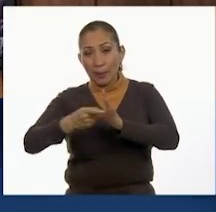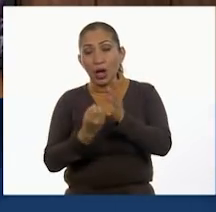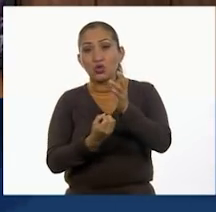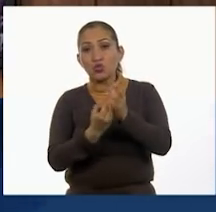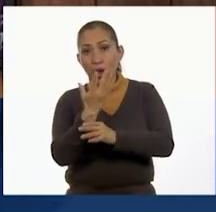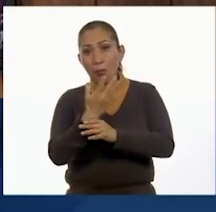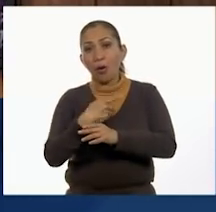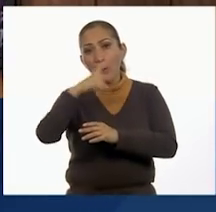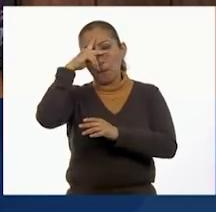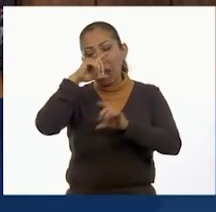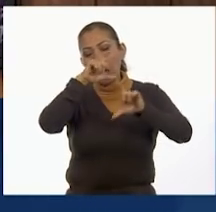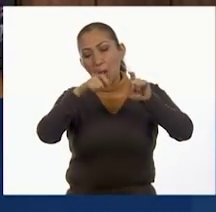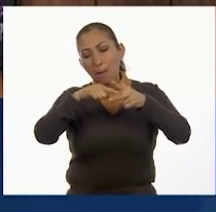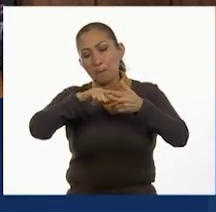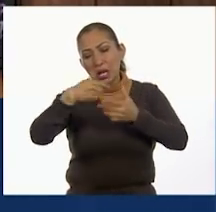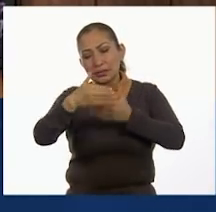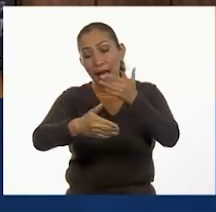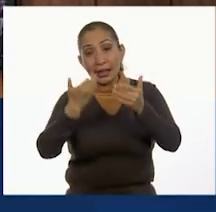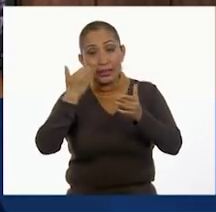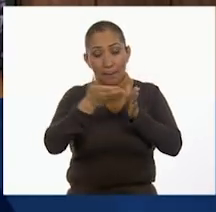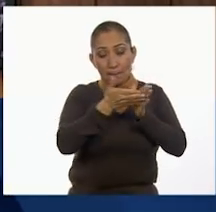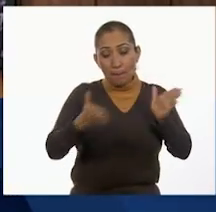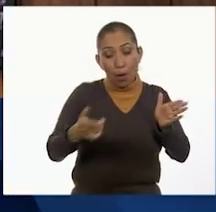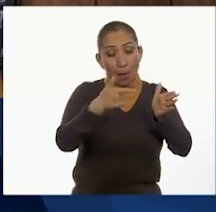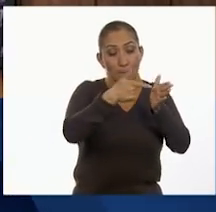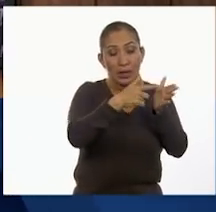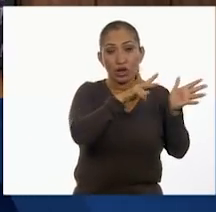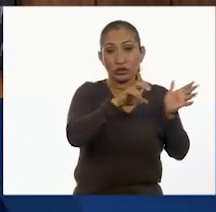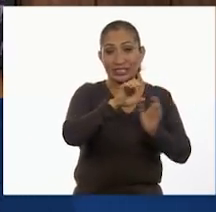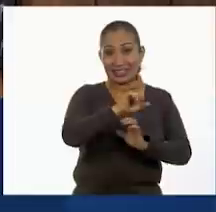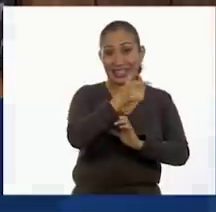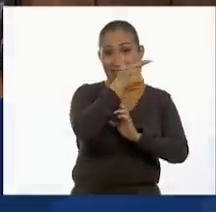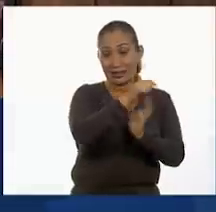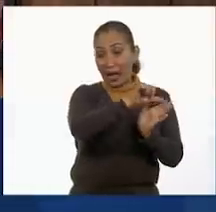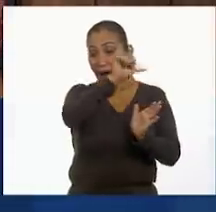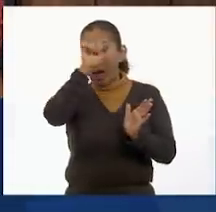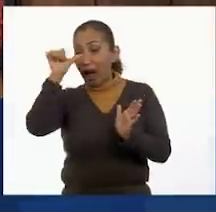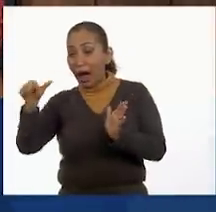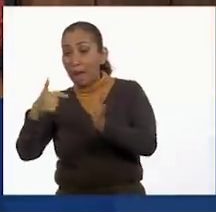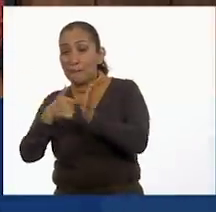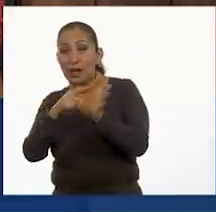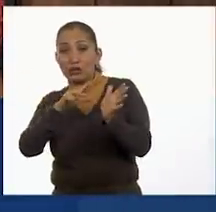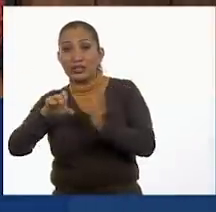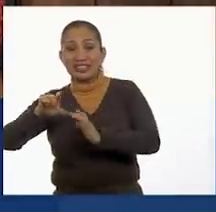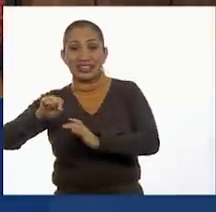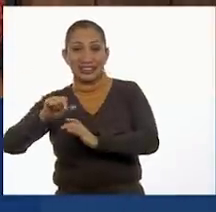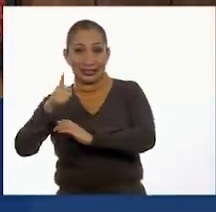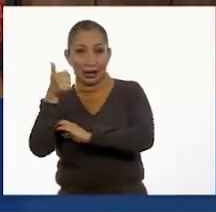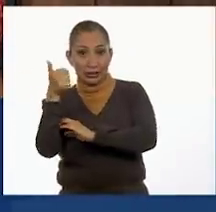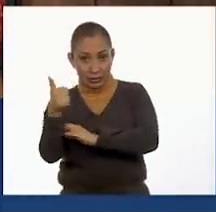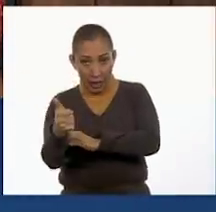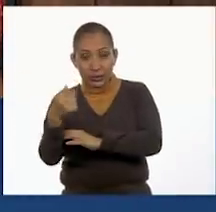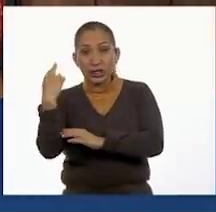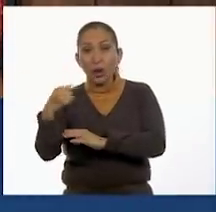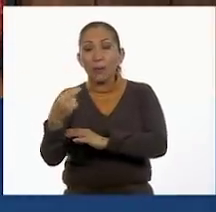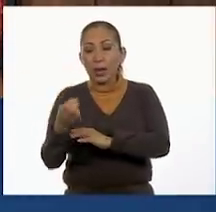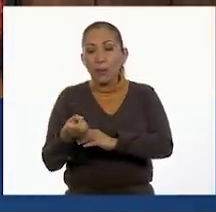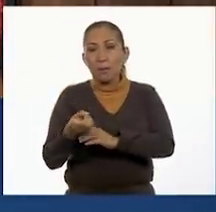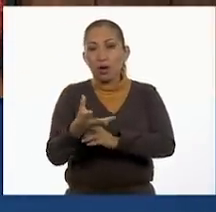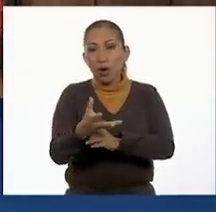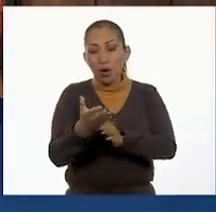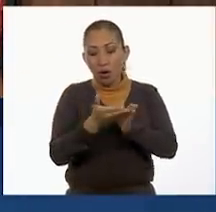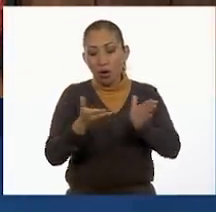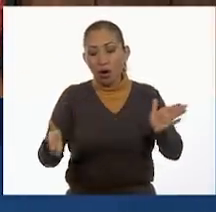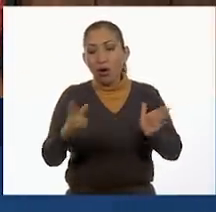la República, por lo que al periodo entre 1867 y 1876 se le conoce